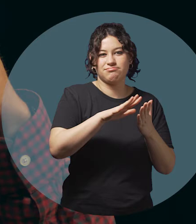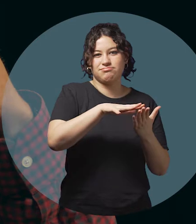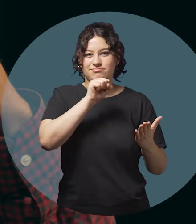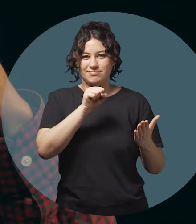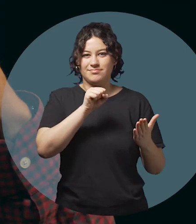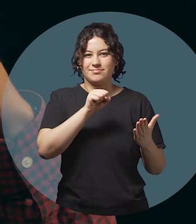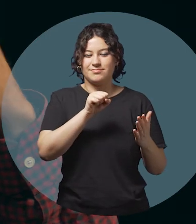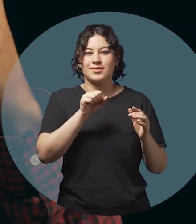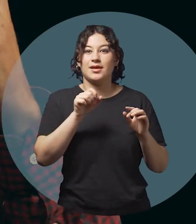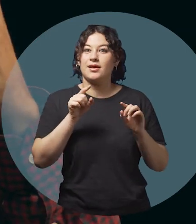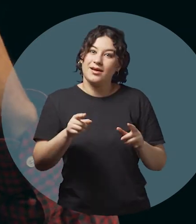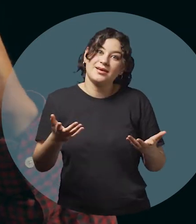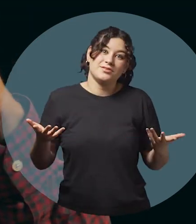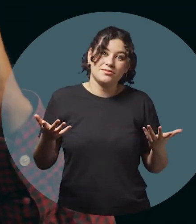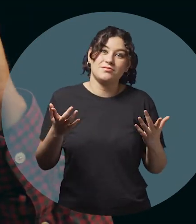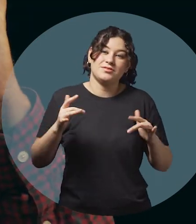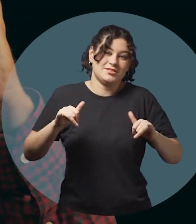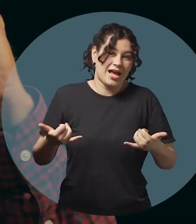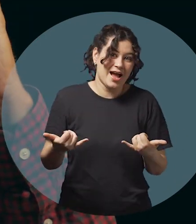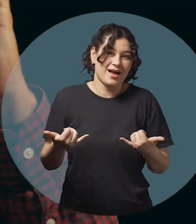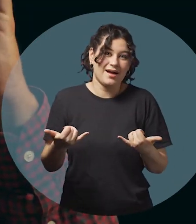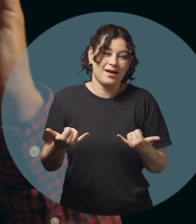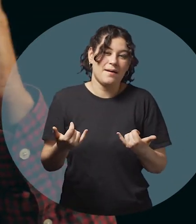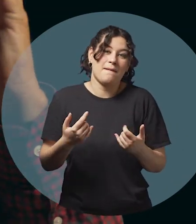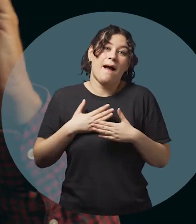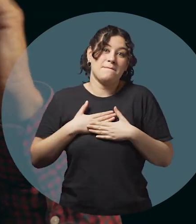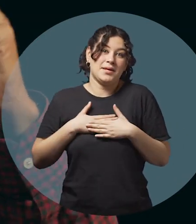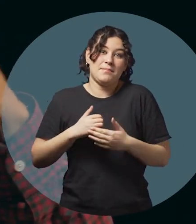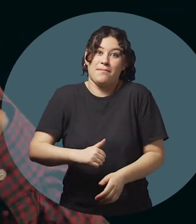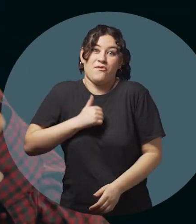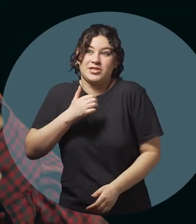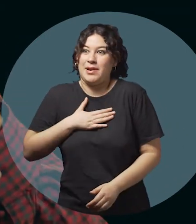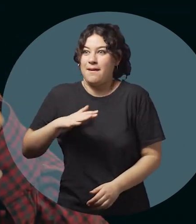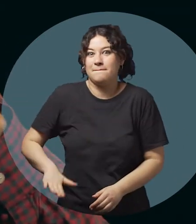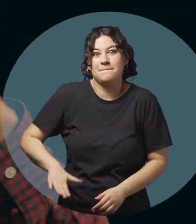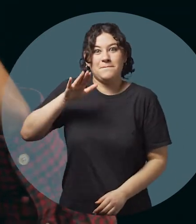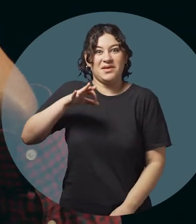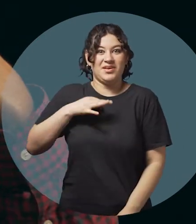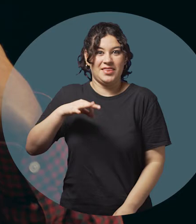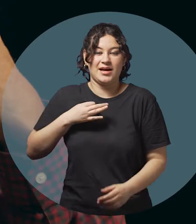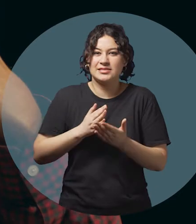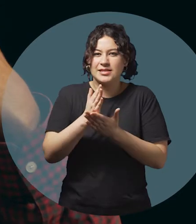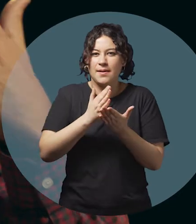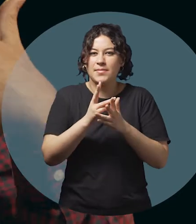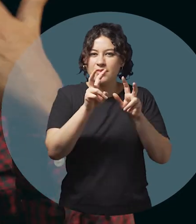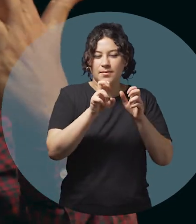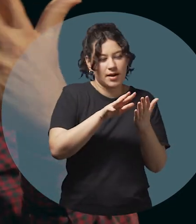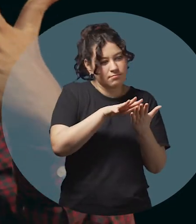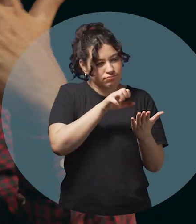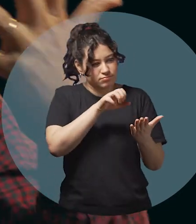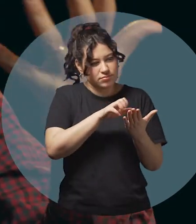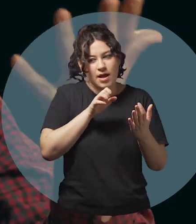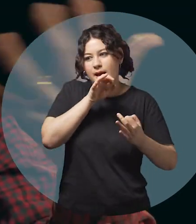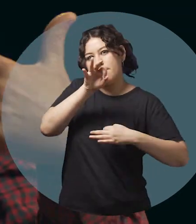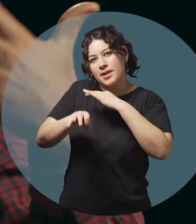tema. Y eso de alguna manera me ha servido a mí en toda la vida. Siempre he tratado de lo que entiendo explicarlo